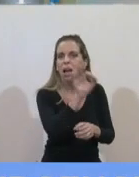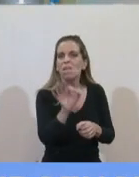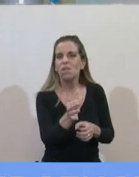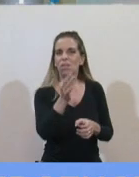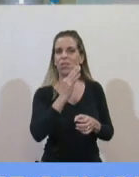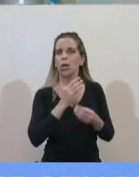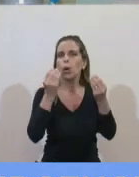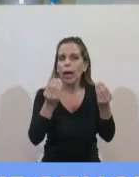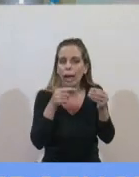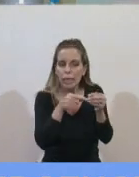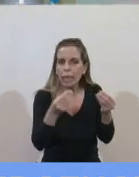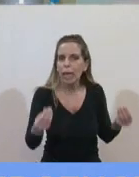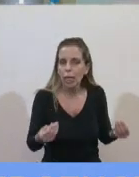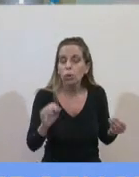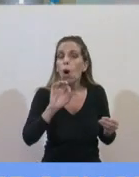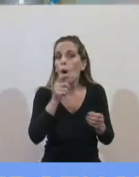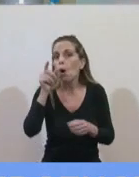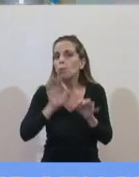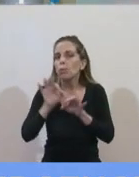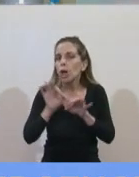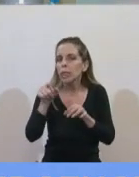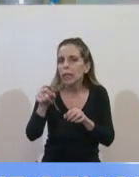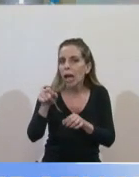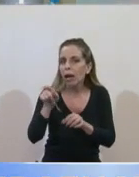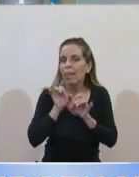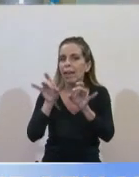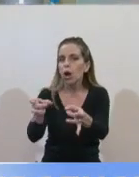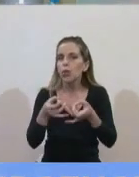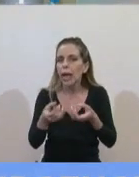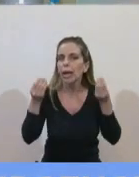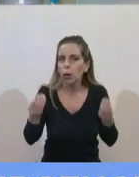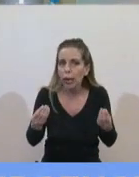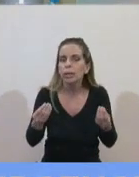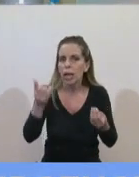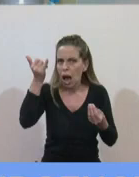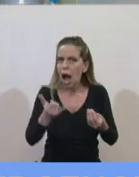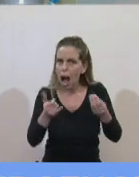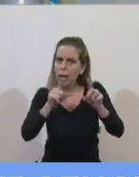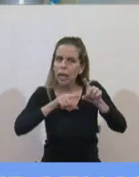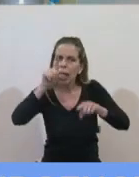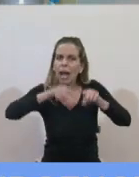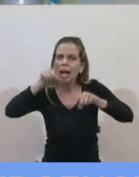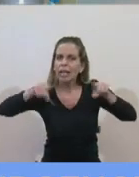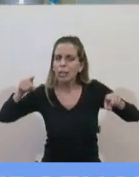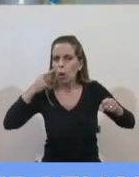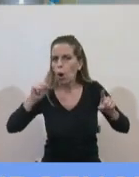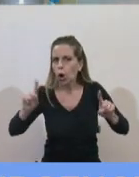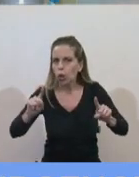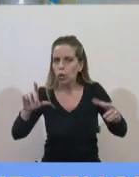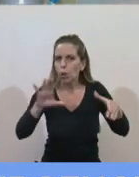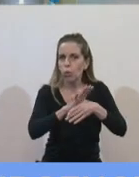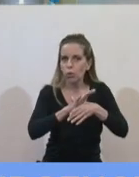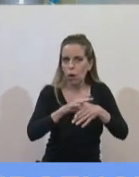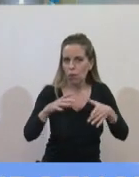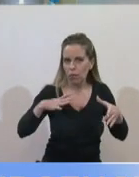particularmente cuál es la tasa de contagio efectiva que tiene habida cuenta de que hay parámetros que todavía desconocemos y no podemos estimar bien